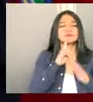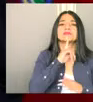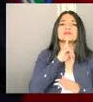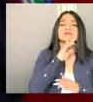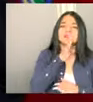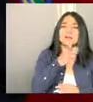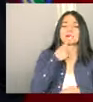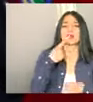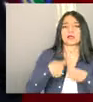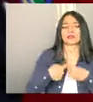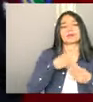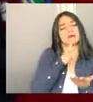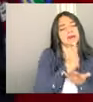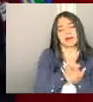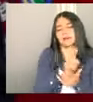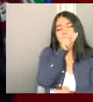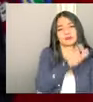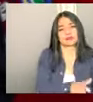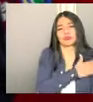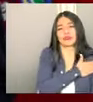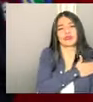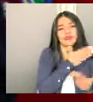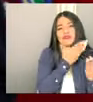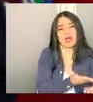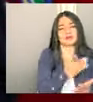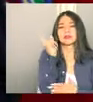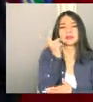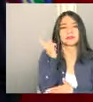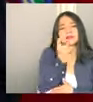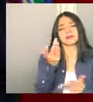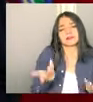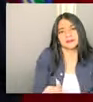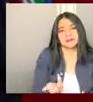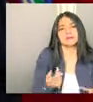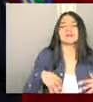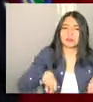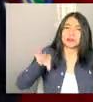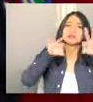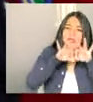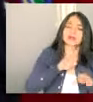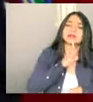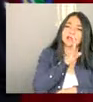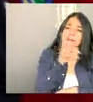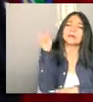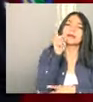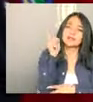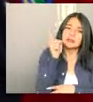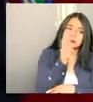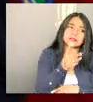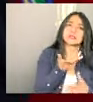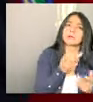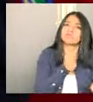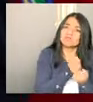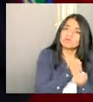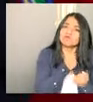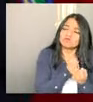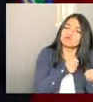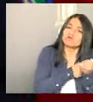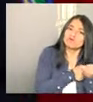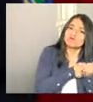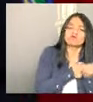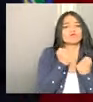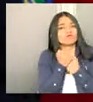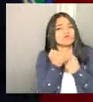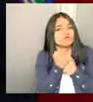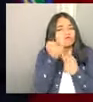alguien de confianza, porque frente a la ausencia temporal siempre va a necesitar alguien que esté apoyando